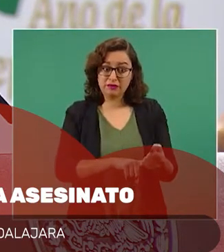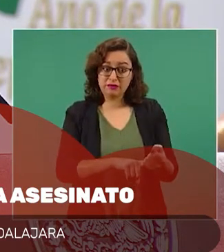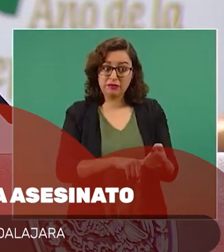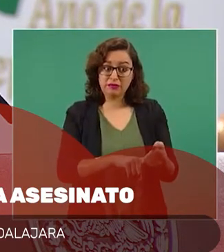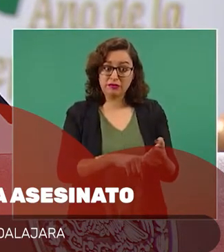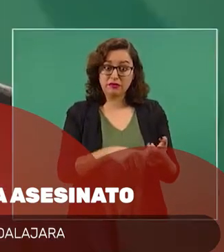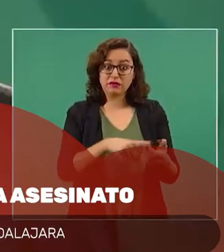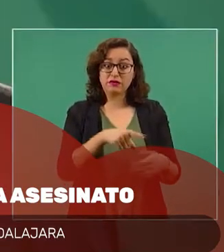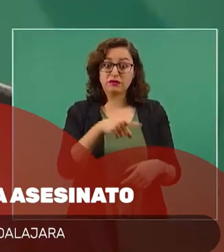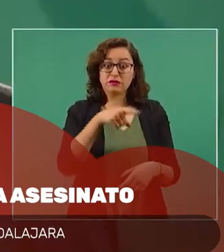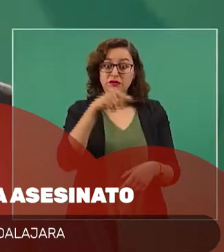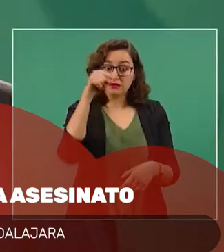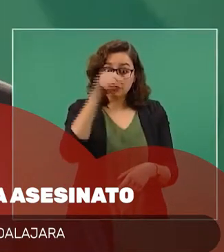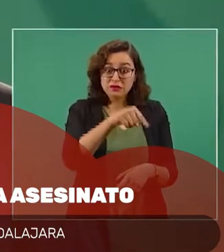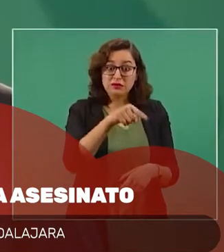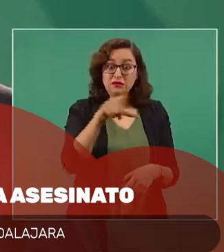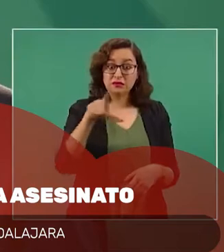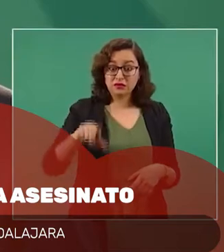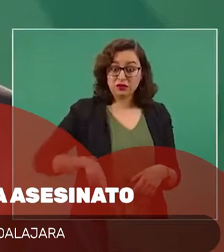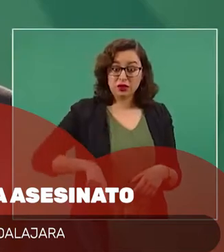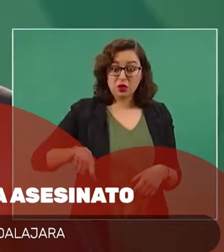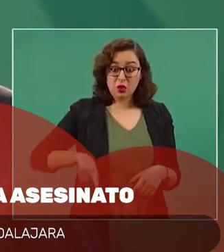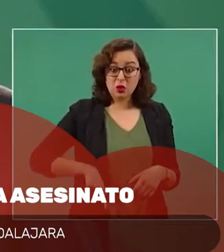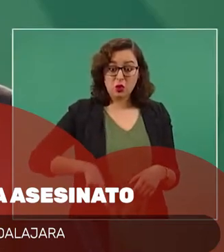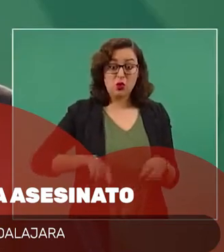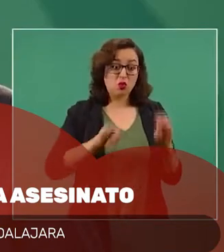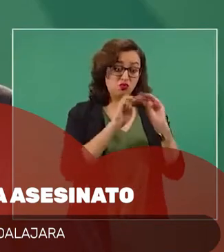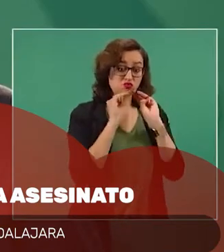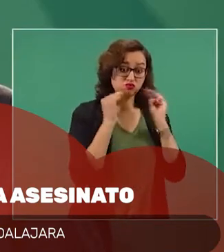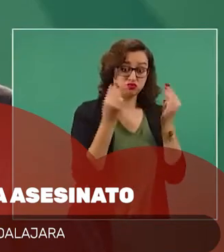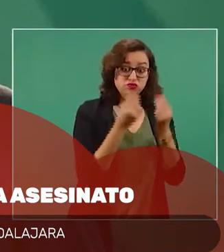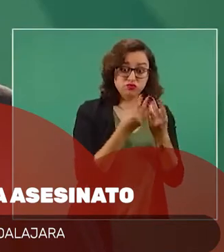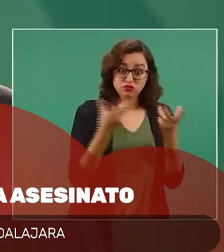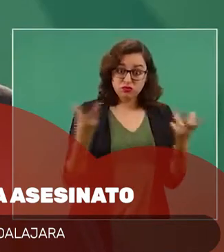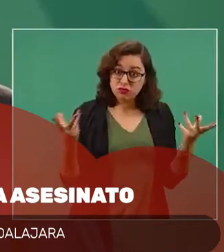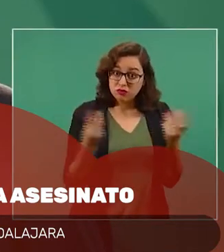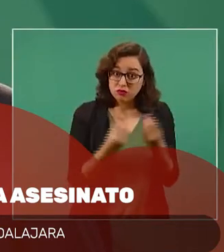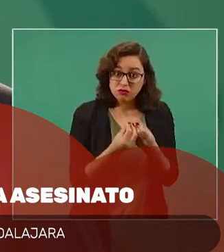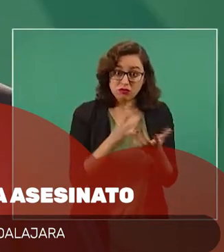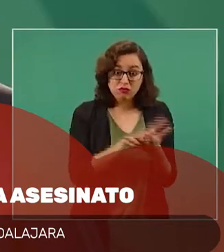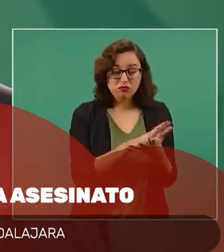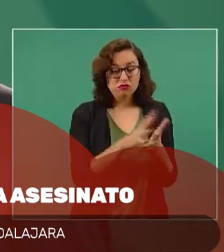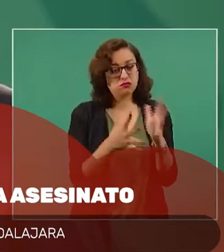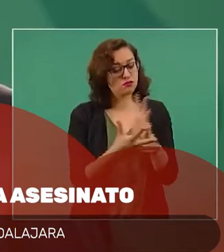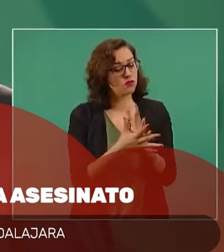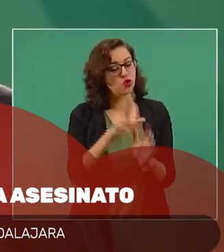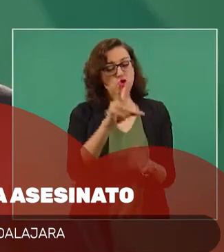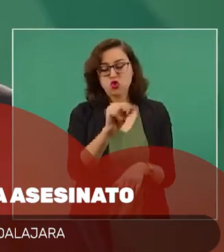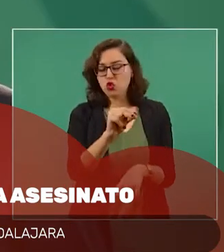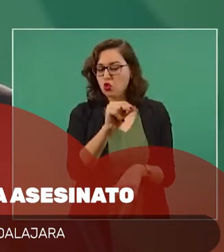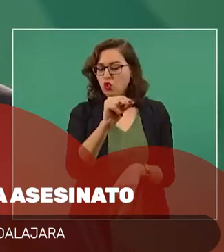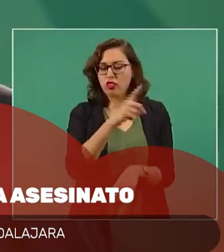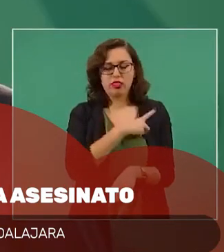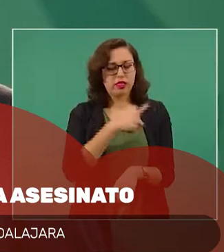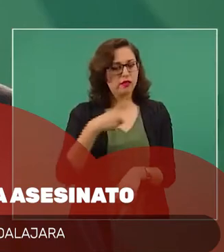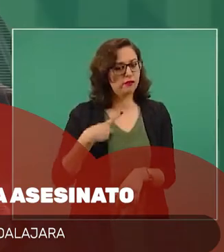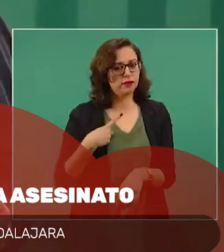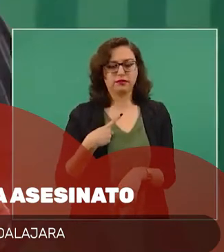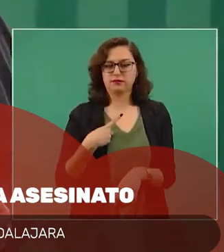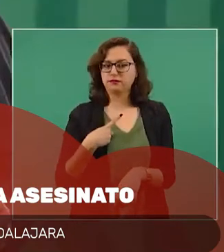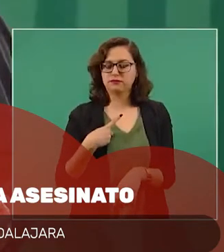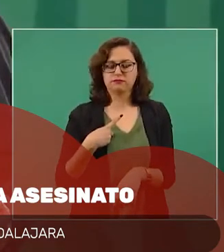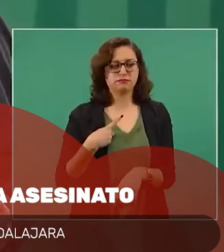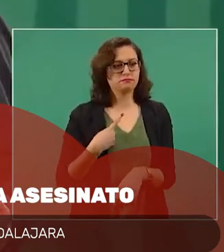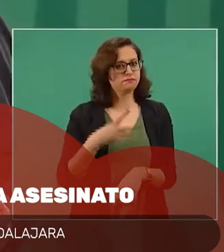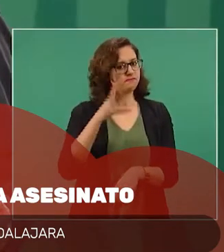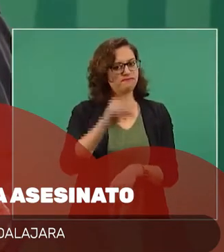nos afecta, nos duele sobre todo por las víctimas y sus familiares. El caso de los jóvenes de Jalisco es un hecho muy lamentable, estamos ayudando al gobierno, es